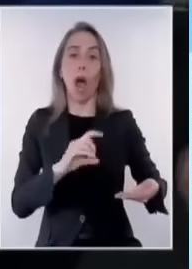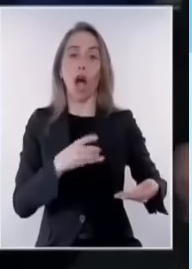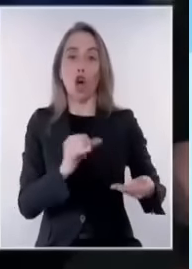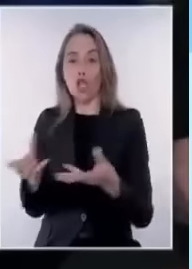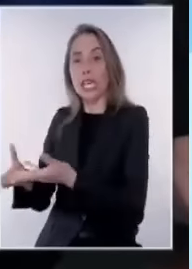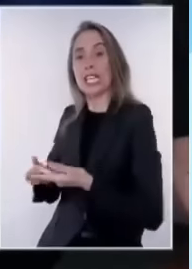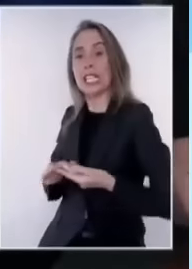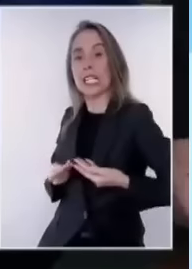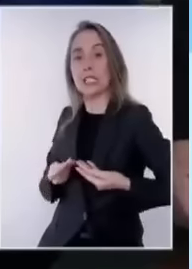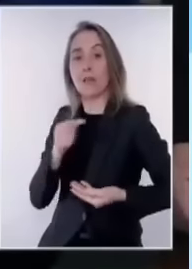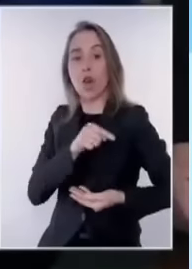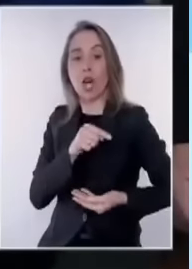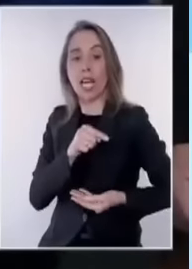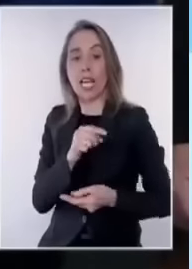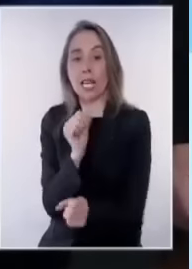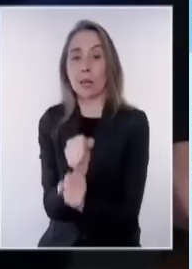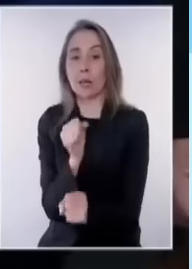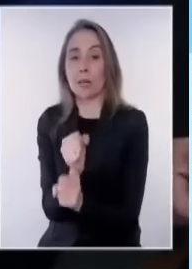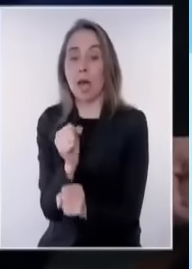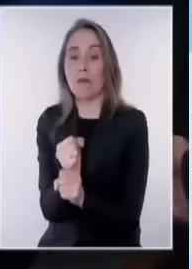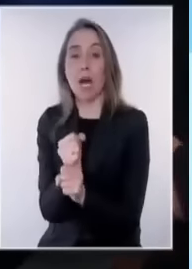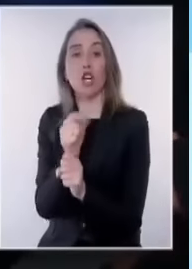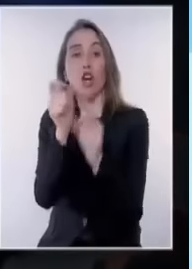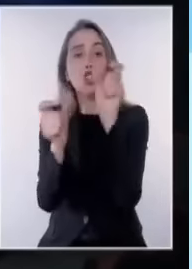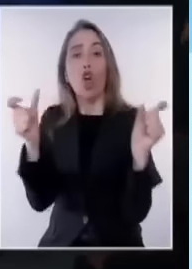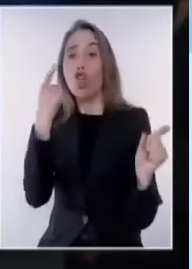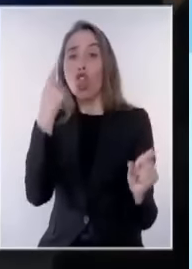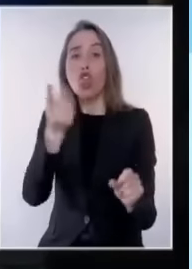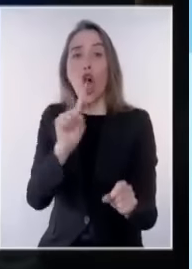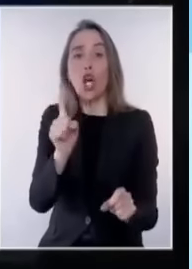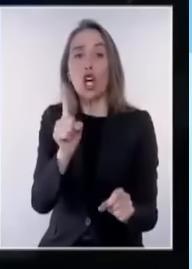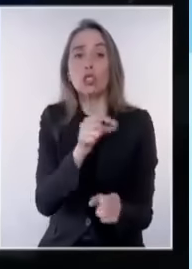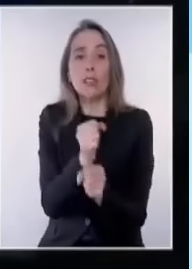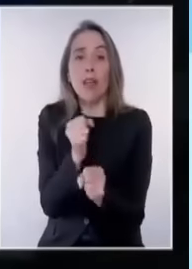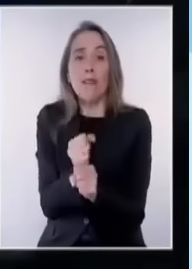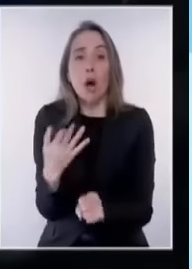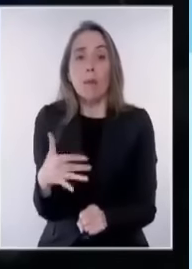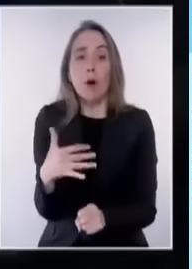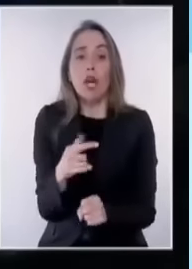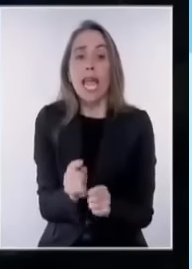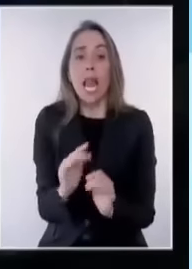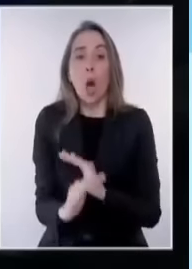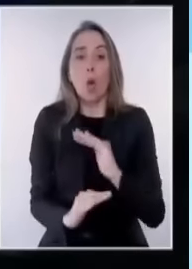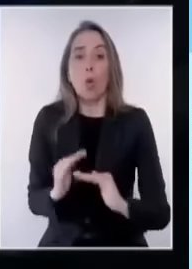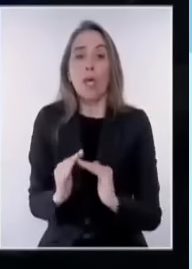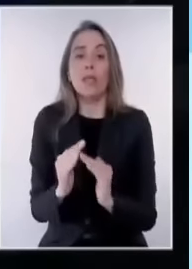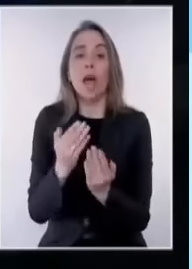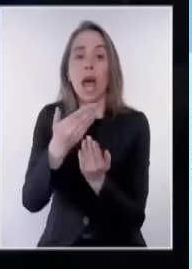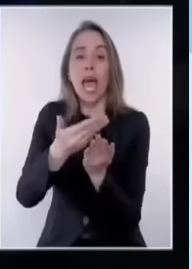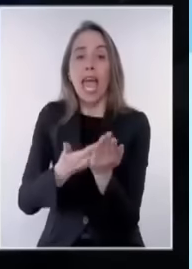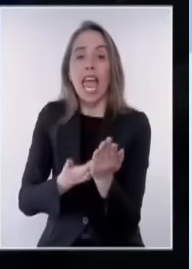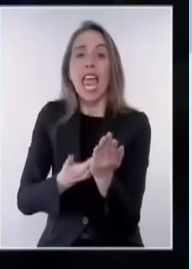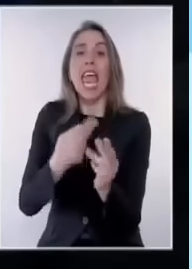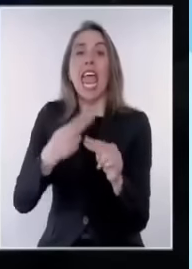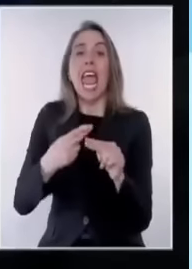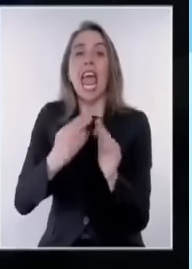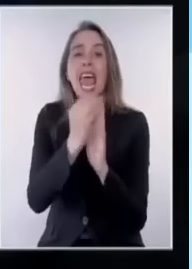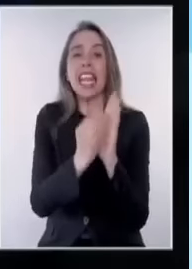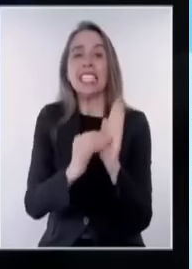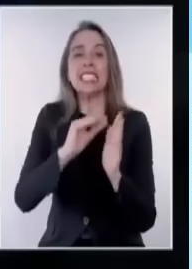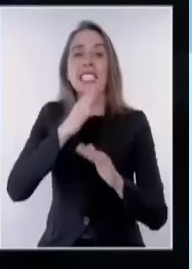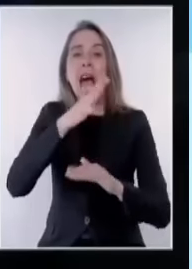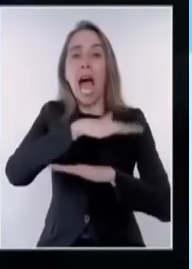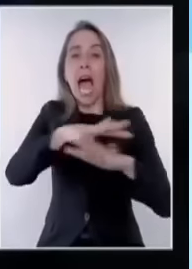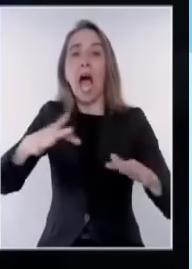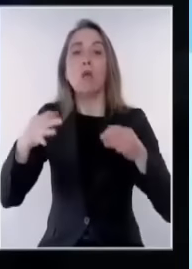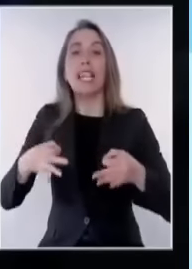él tenía un trabajo que era muy desconocido, pero muy, muy importante, era custodio de la lista de aguas seguras, que era la lista